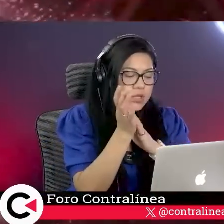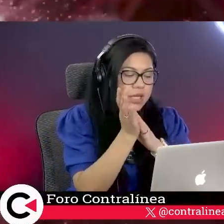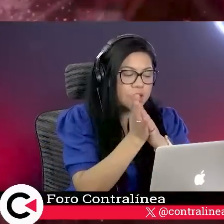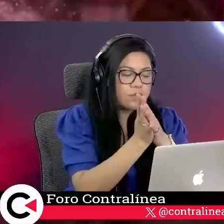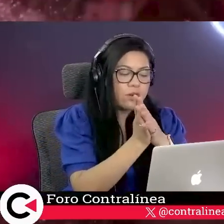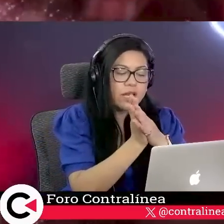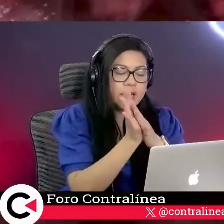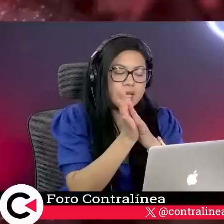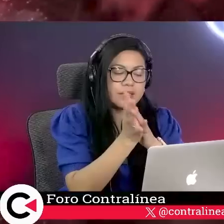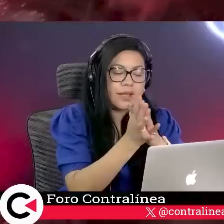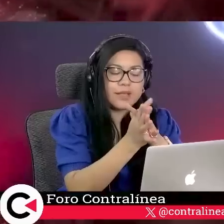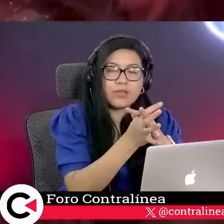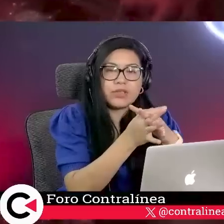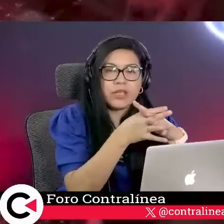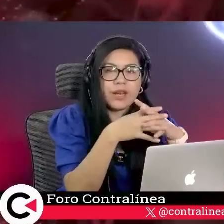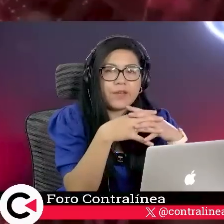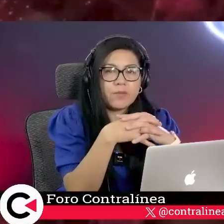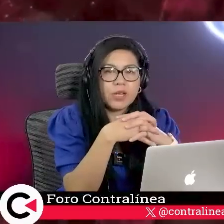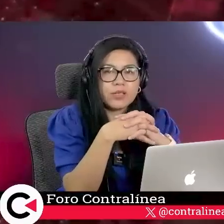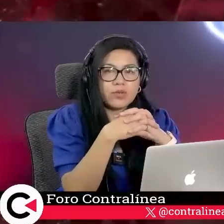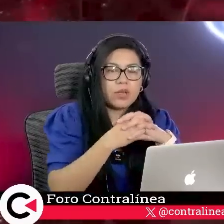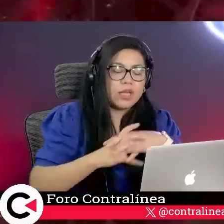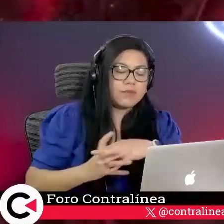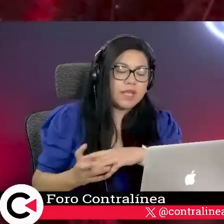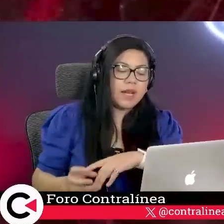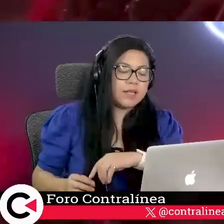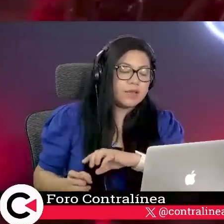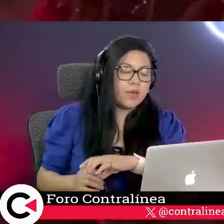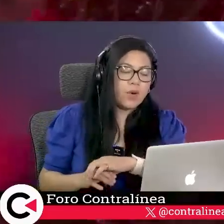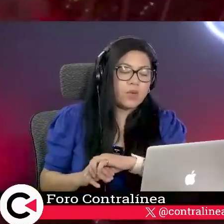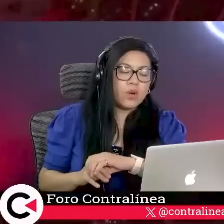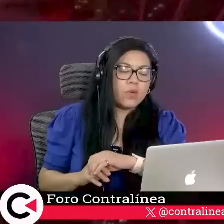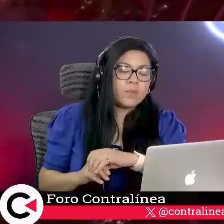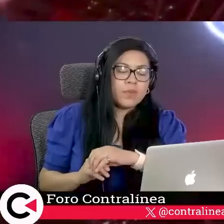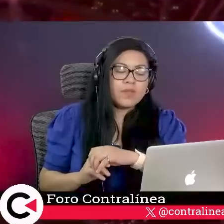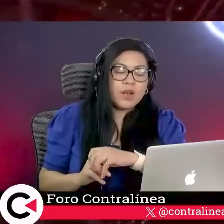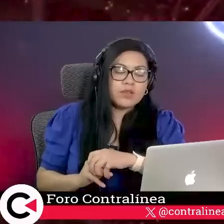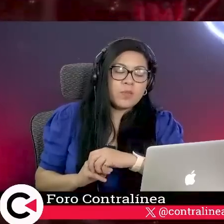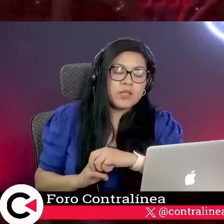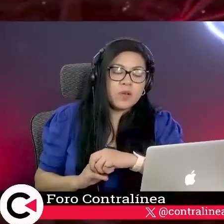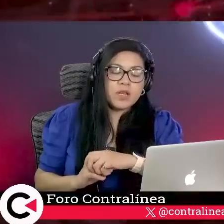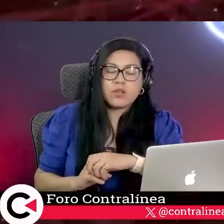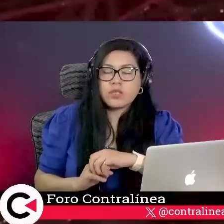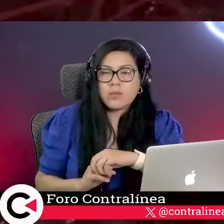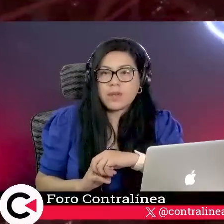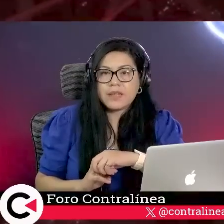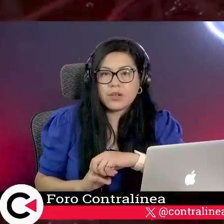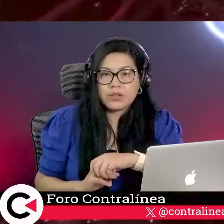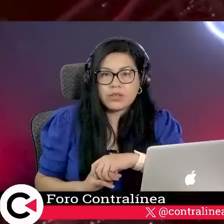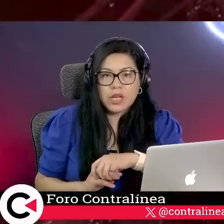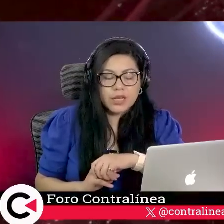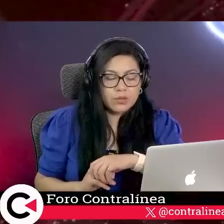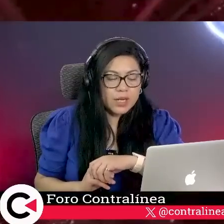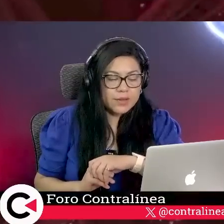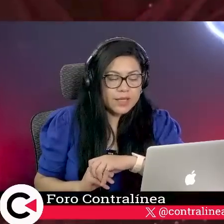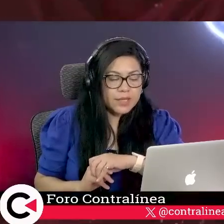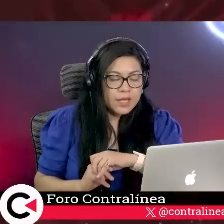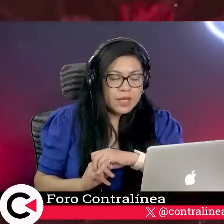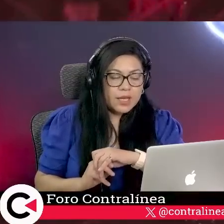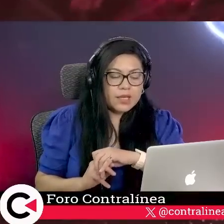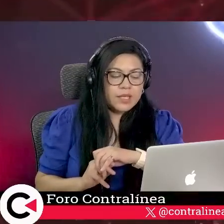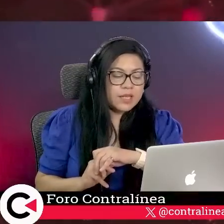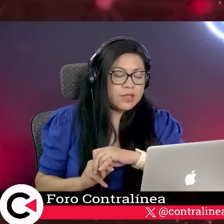la sociedad. Resulta que este es considerado por las autoridades federales como uno de los más violentos y peligrosos en la